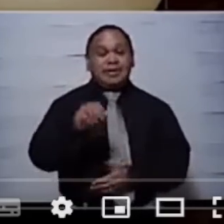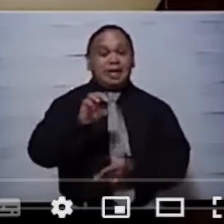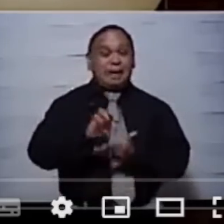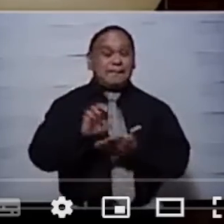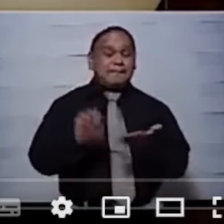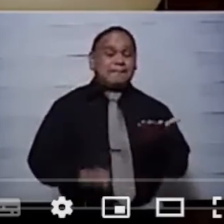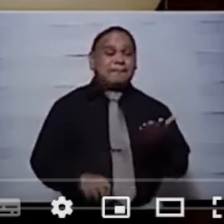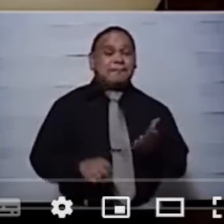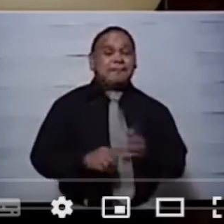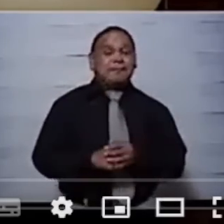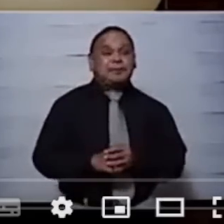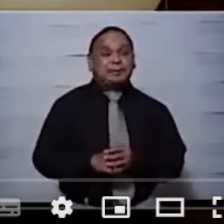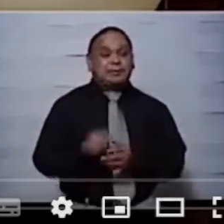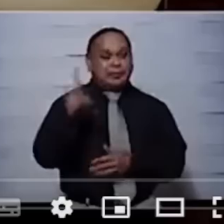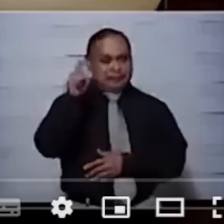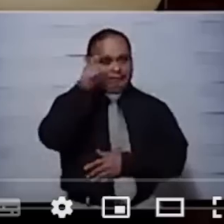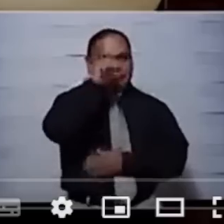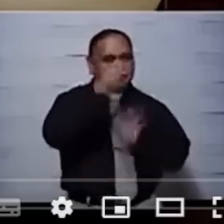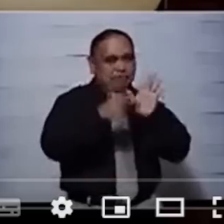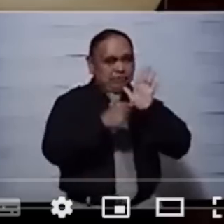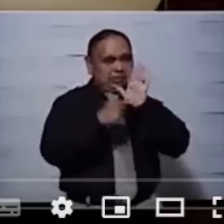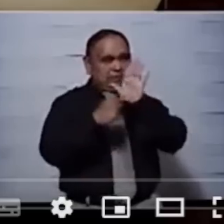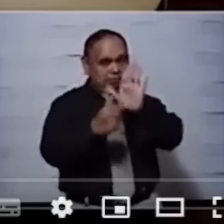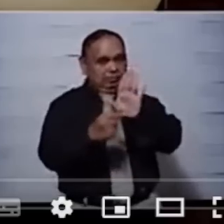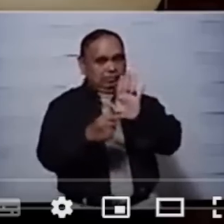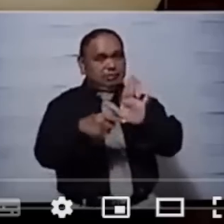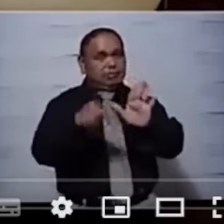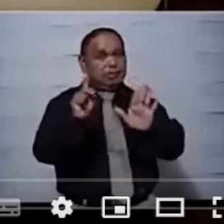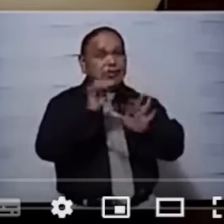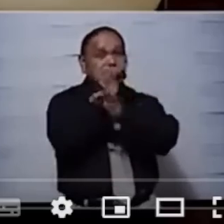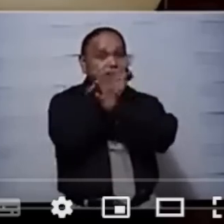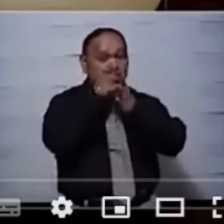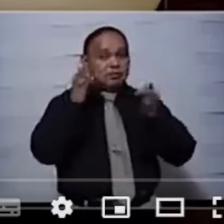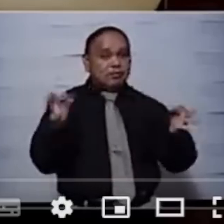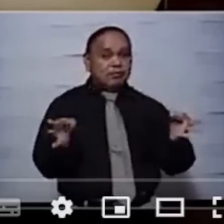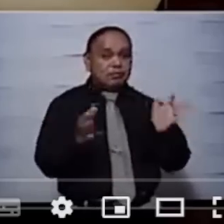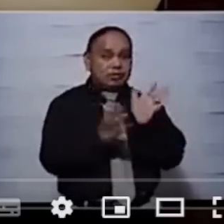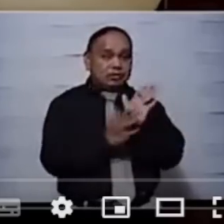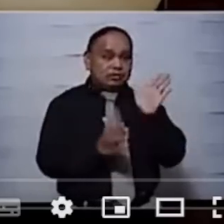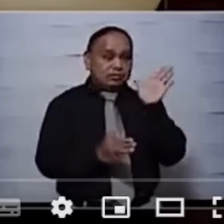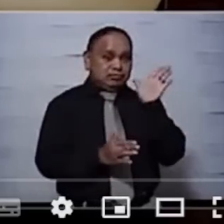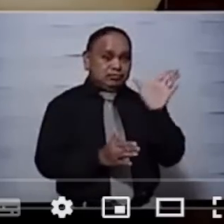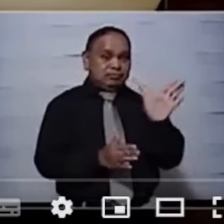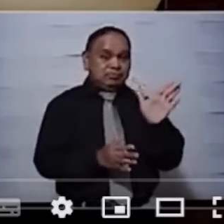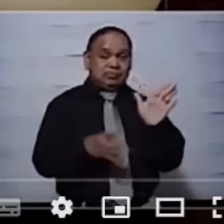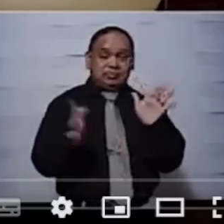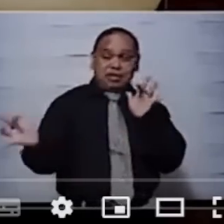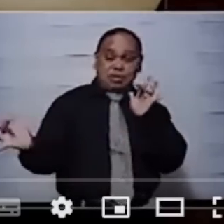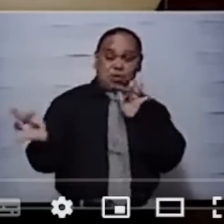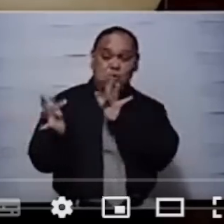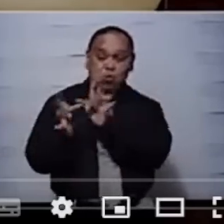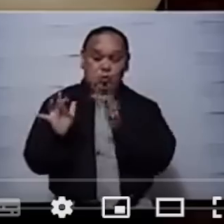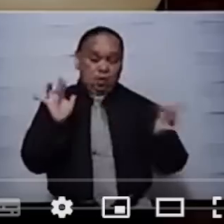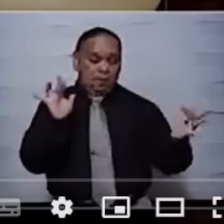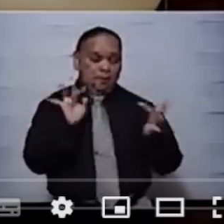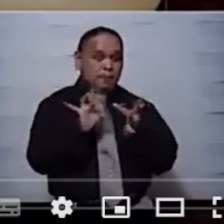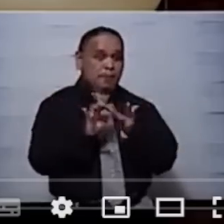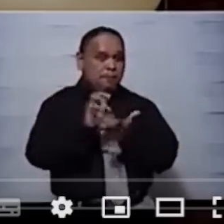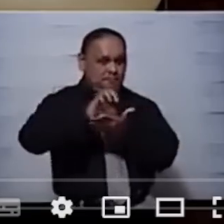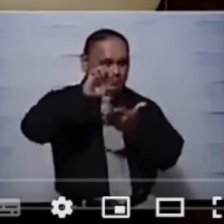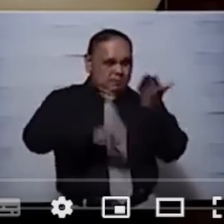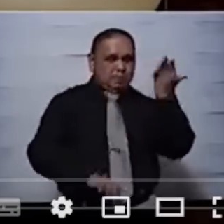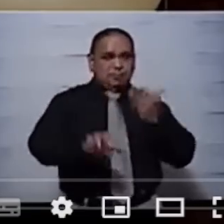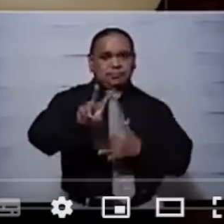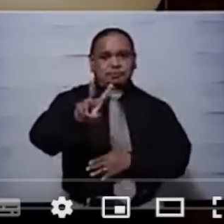sacarlos, pero de ahí se sacó mucha información de cómo hacían todos los vínculos, cómo Vladimir le decía